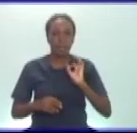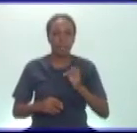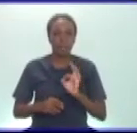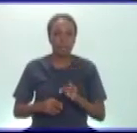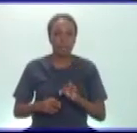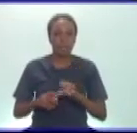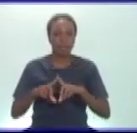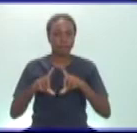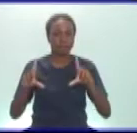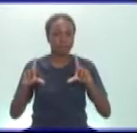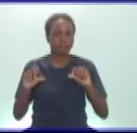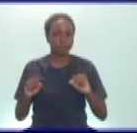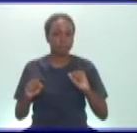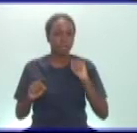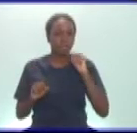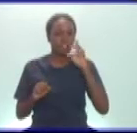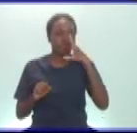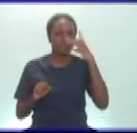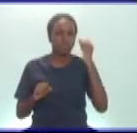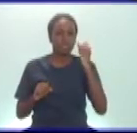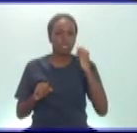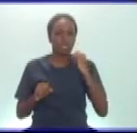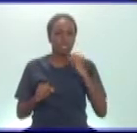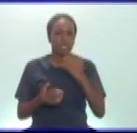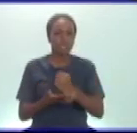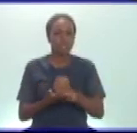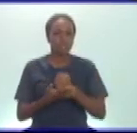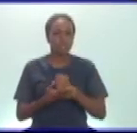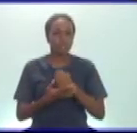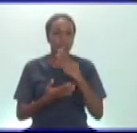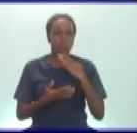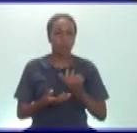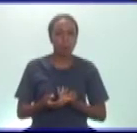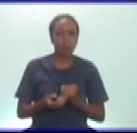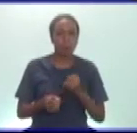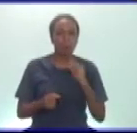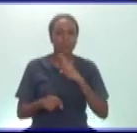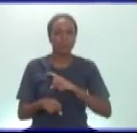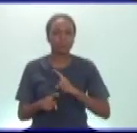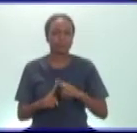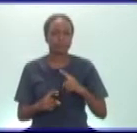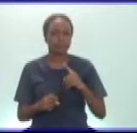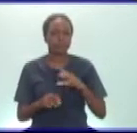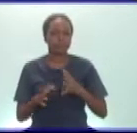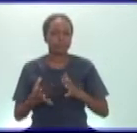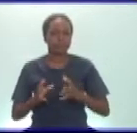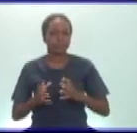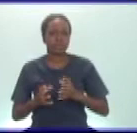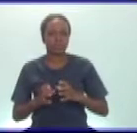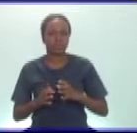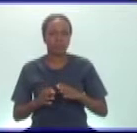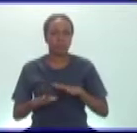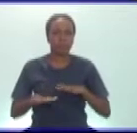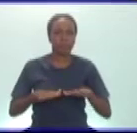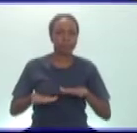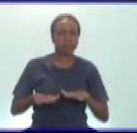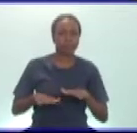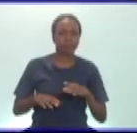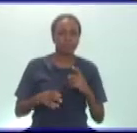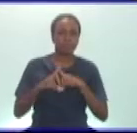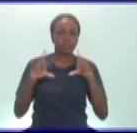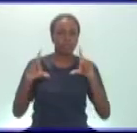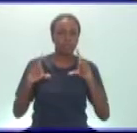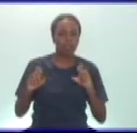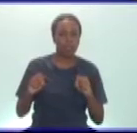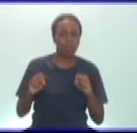argumento de sus cantos, pero sí usted tiene que apoyarse en qué momentos de la obra se refleja la realidad, pero también la